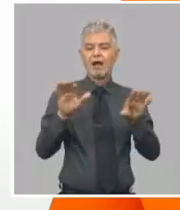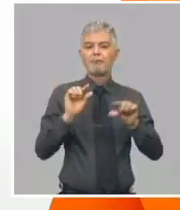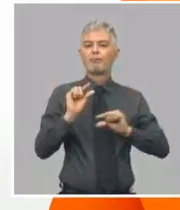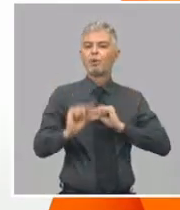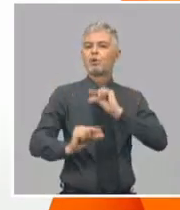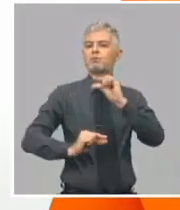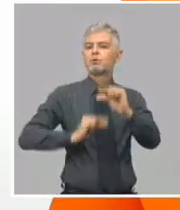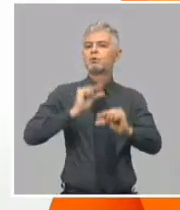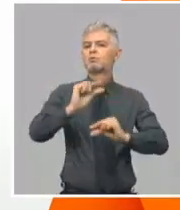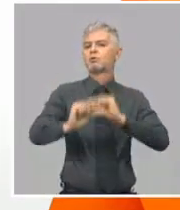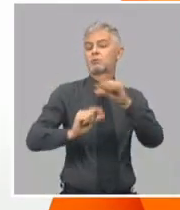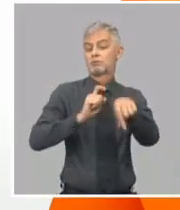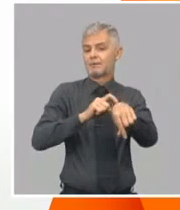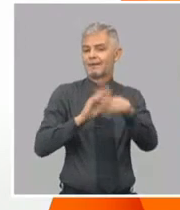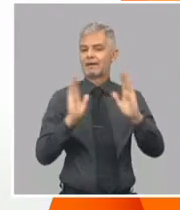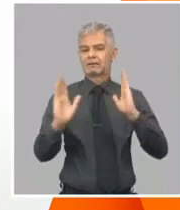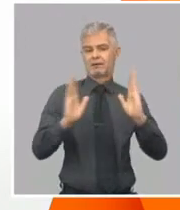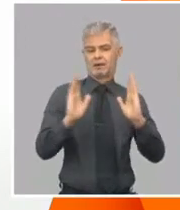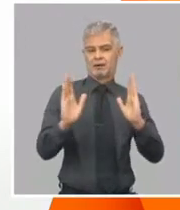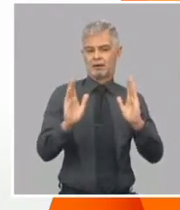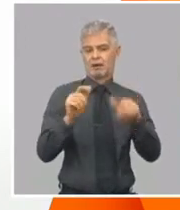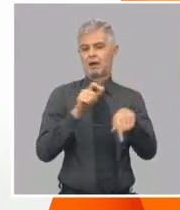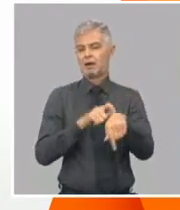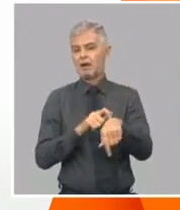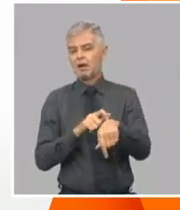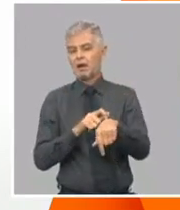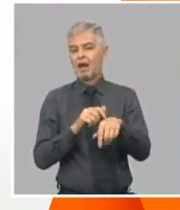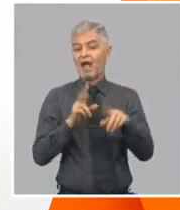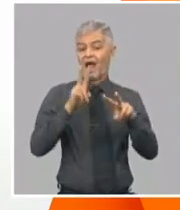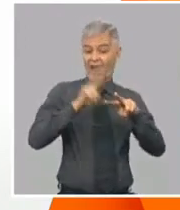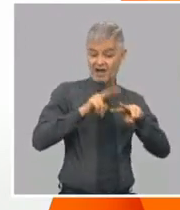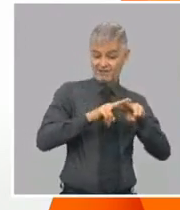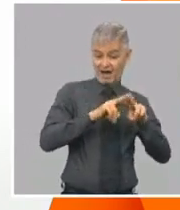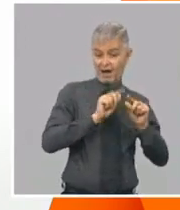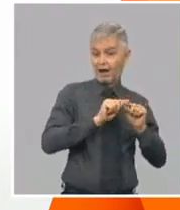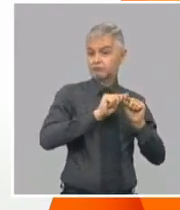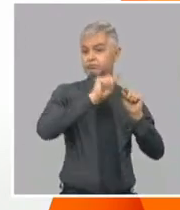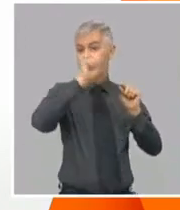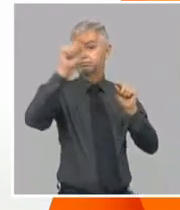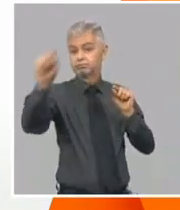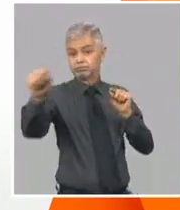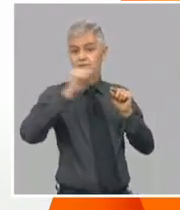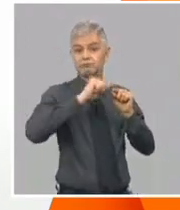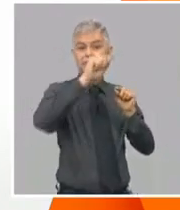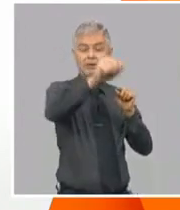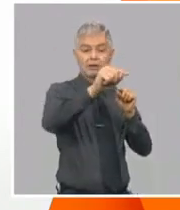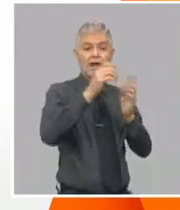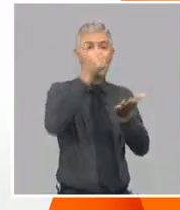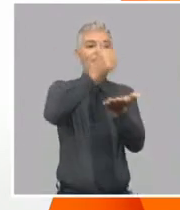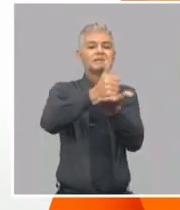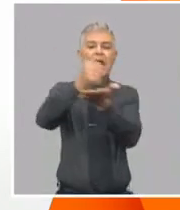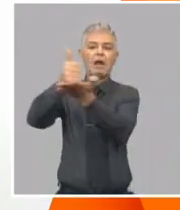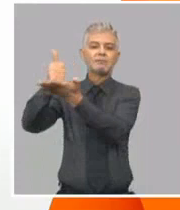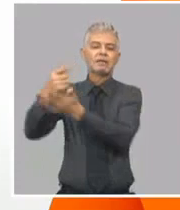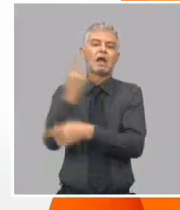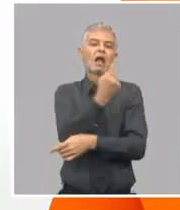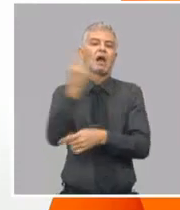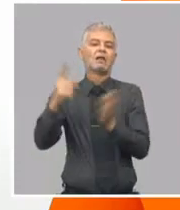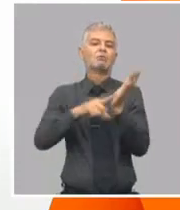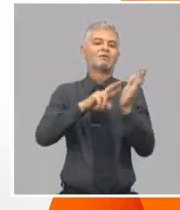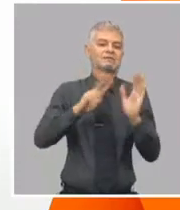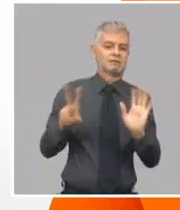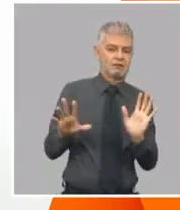en un primer momento desde la habana hacia las cabeceras las ciudades cabeceras de provincia y